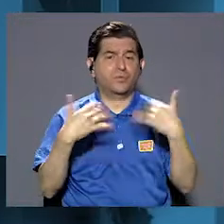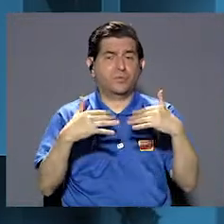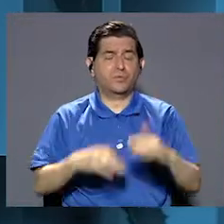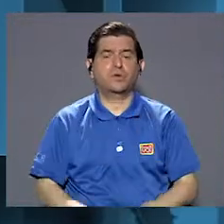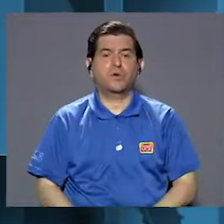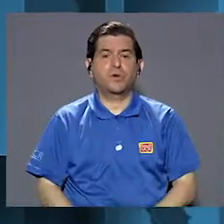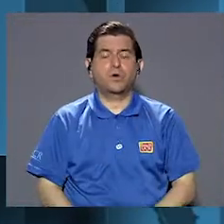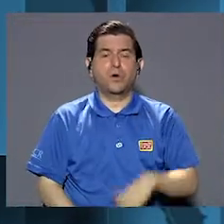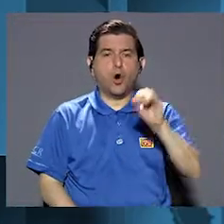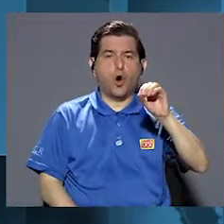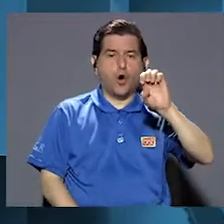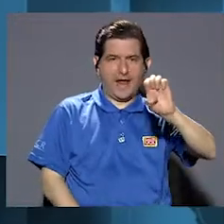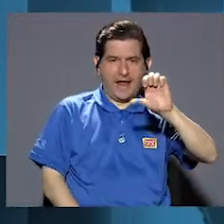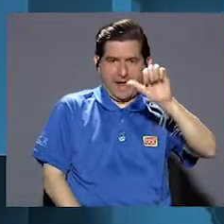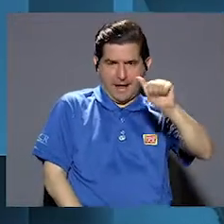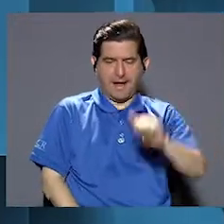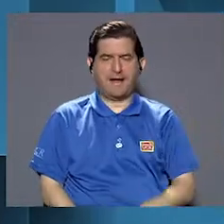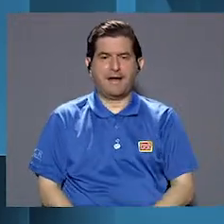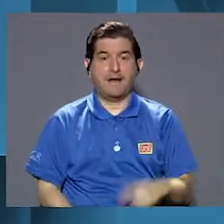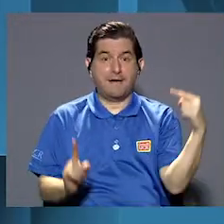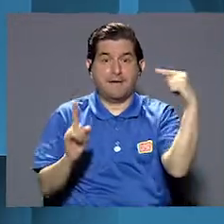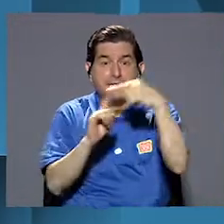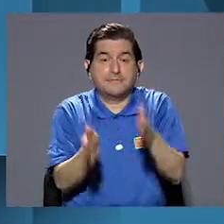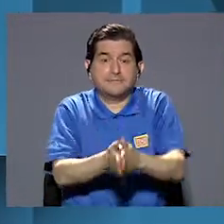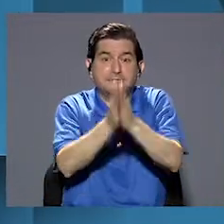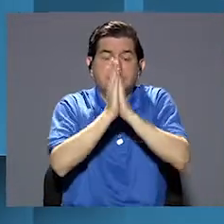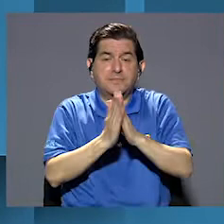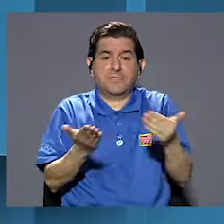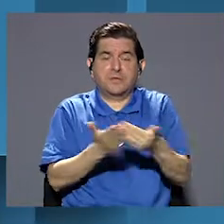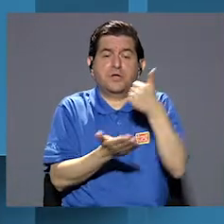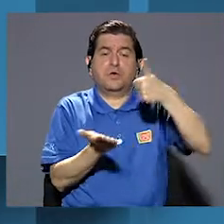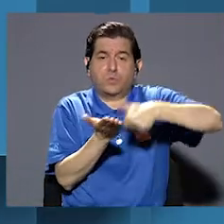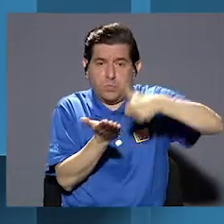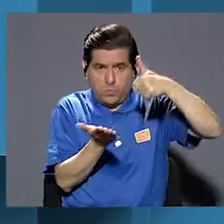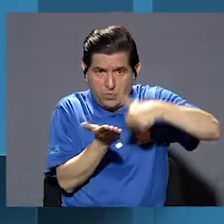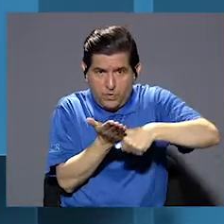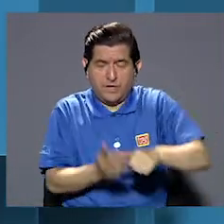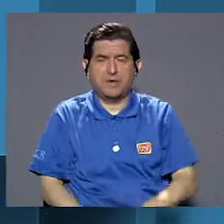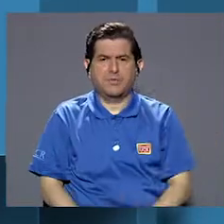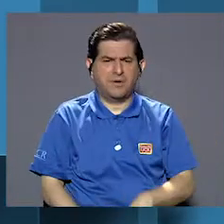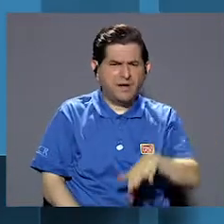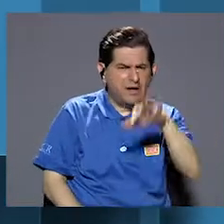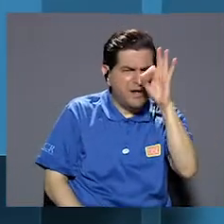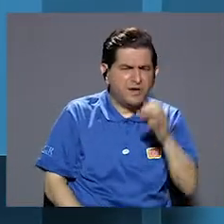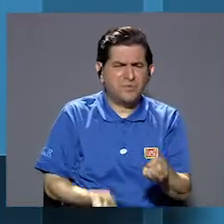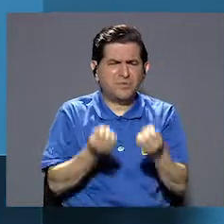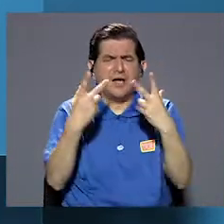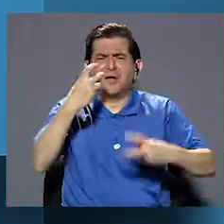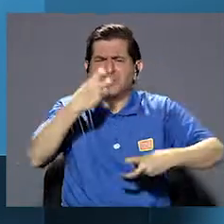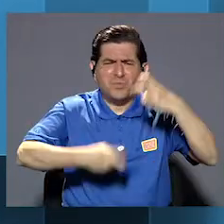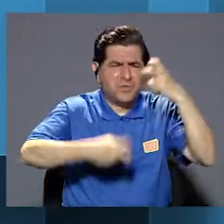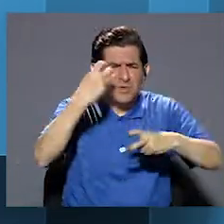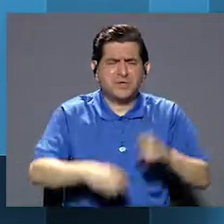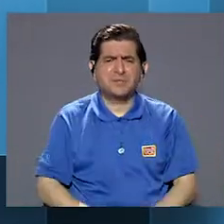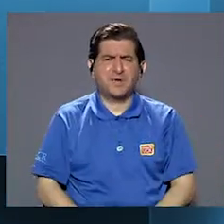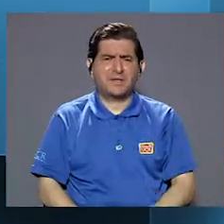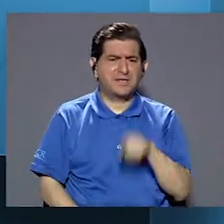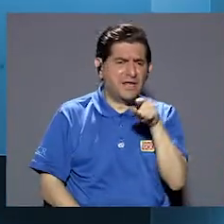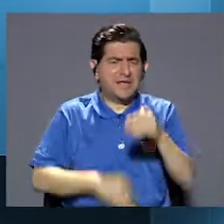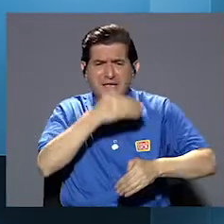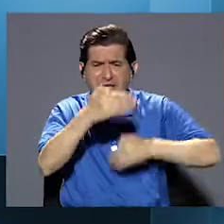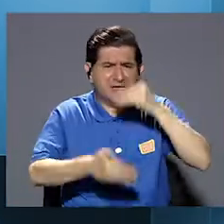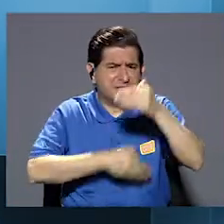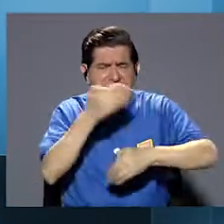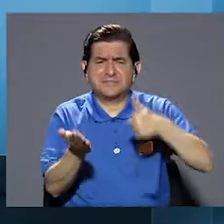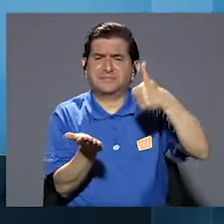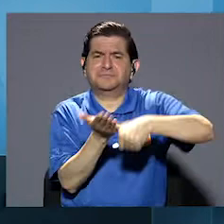disturbios. La Organización de Estados Americanos llegó incluso a pedir nuevas elecciones tras encontrar múltiples irregularidades